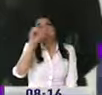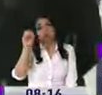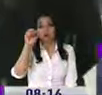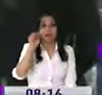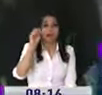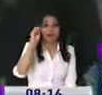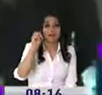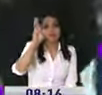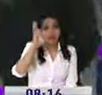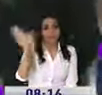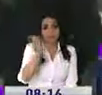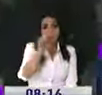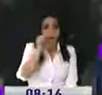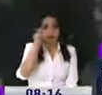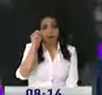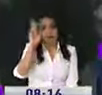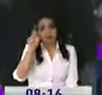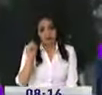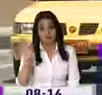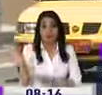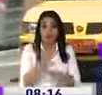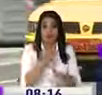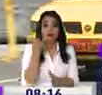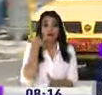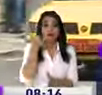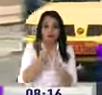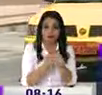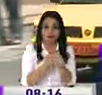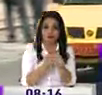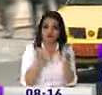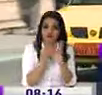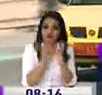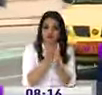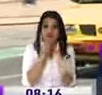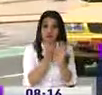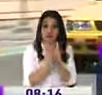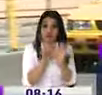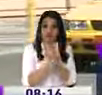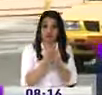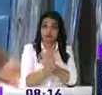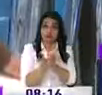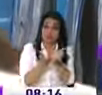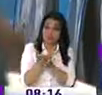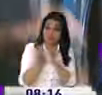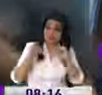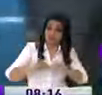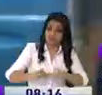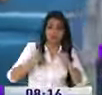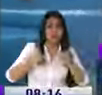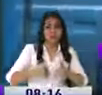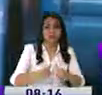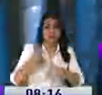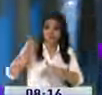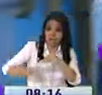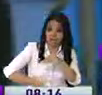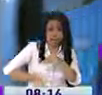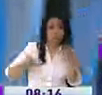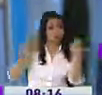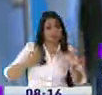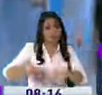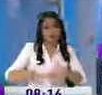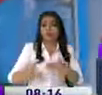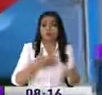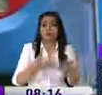1-800-AMT-AMT y la aplicación Movilízate UIO continuarán receptando las denuncias del mal servicio pese a que el plazo de mejoras concluyó,